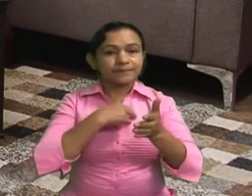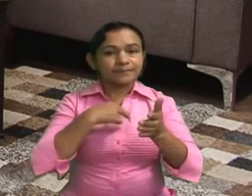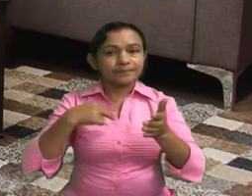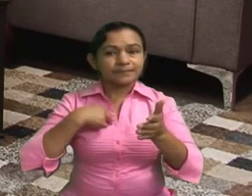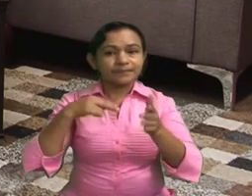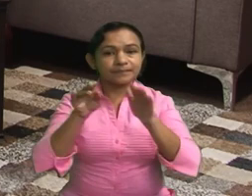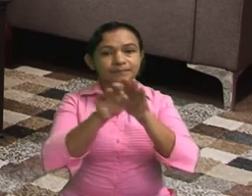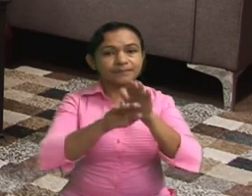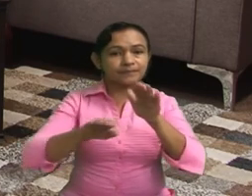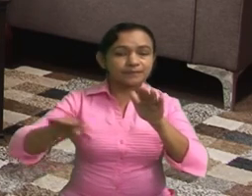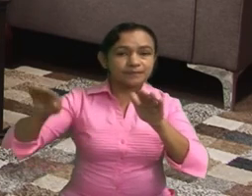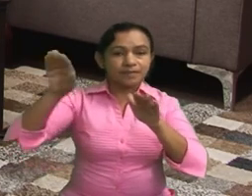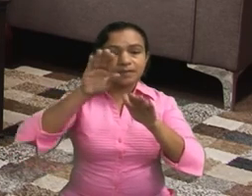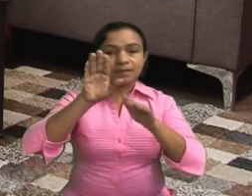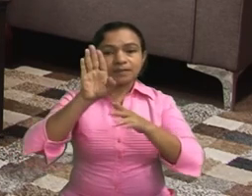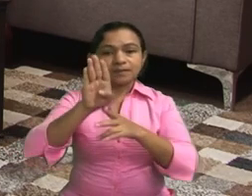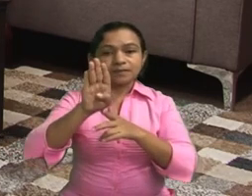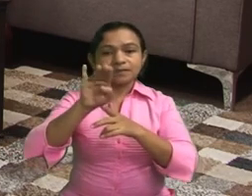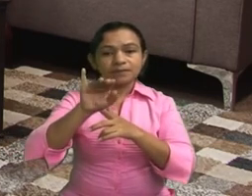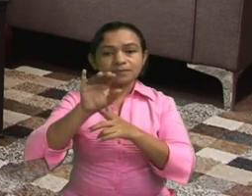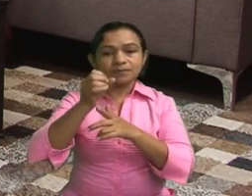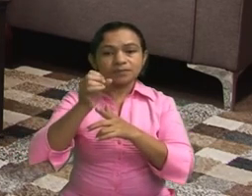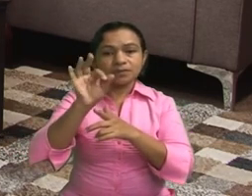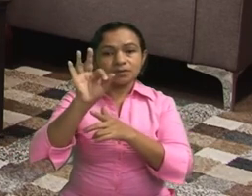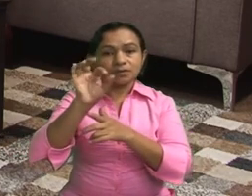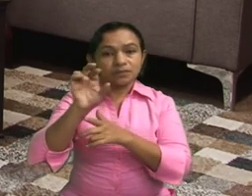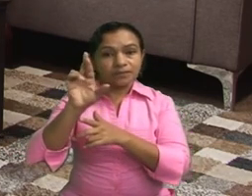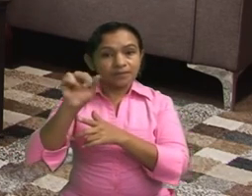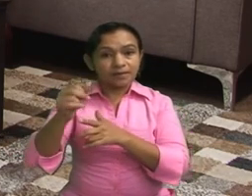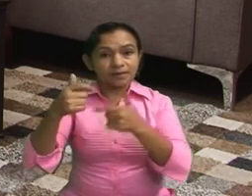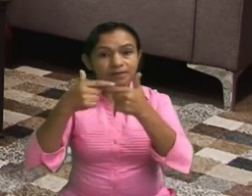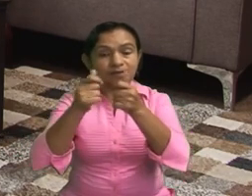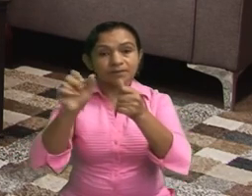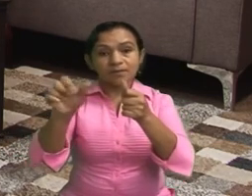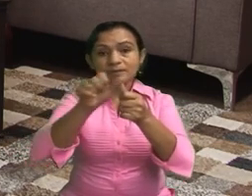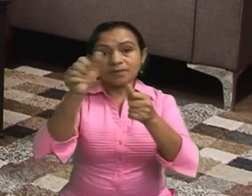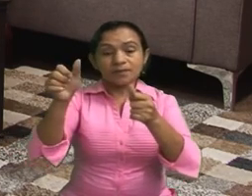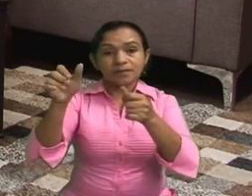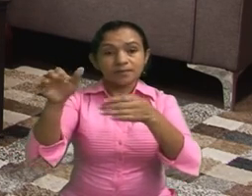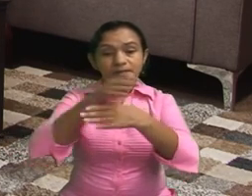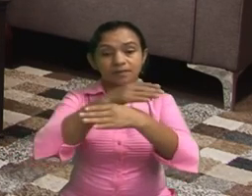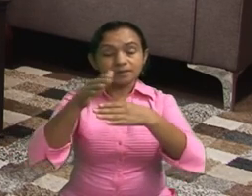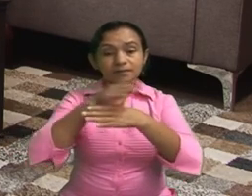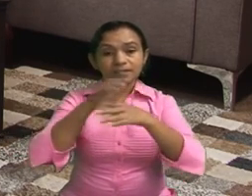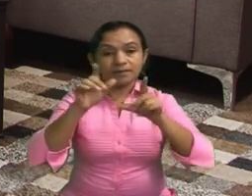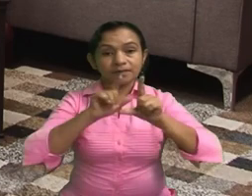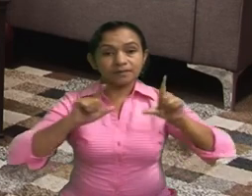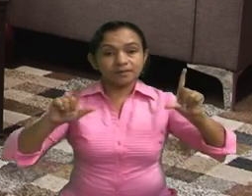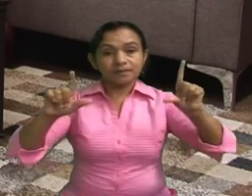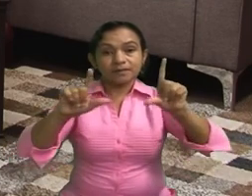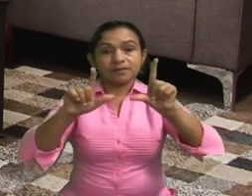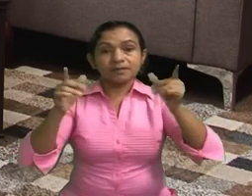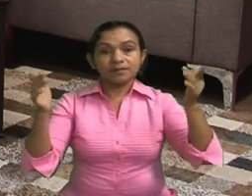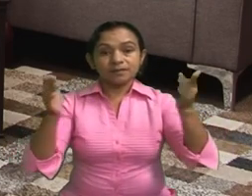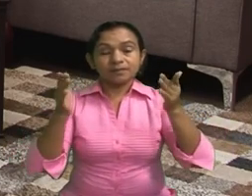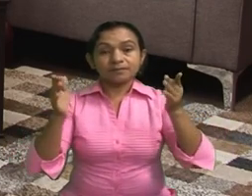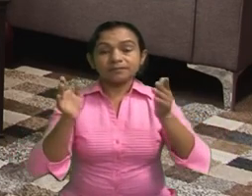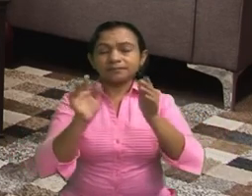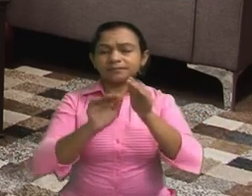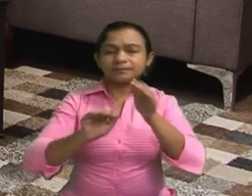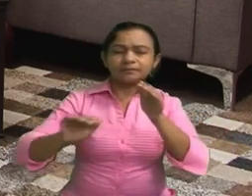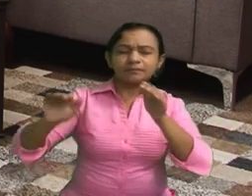extensión, ¿verdad? La biósfera la conforman dentro de ella otras áreas protegidas. Y es tan